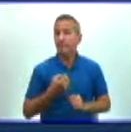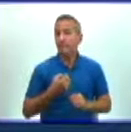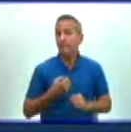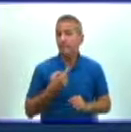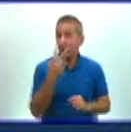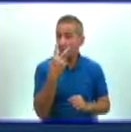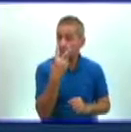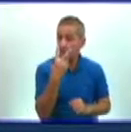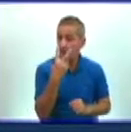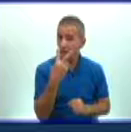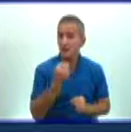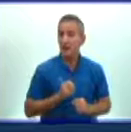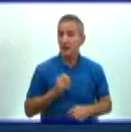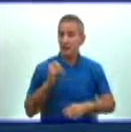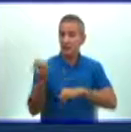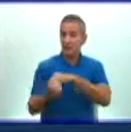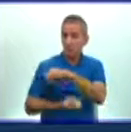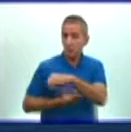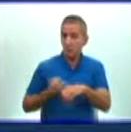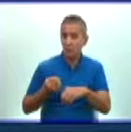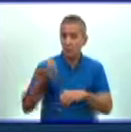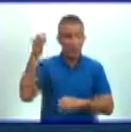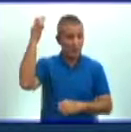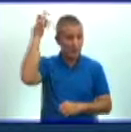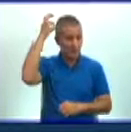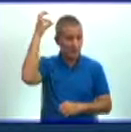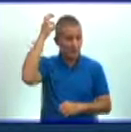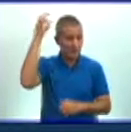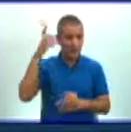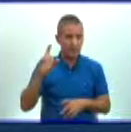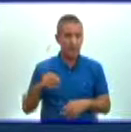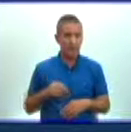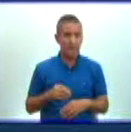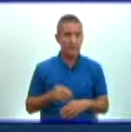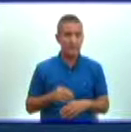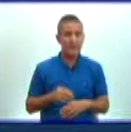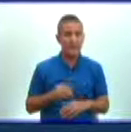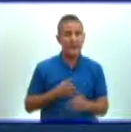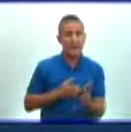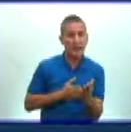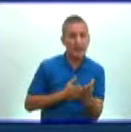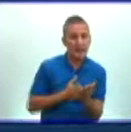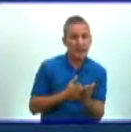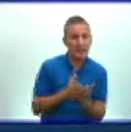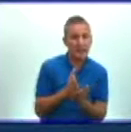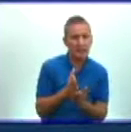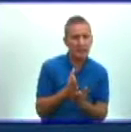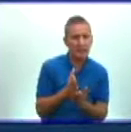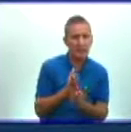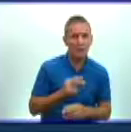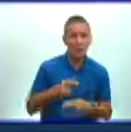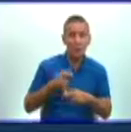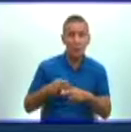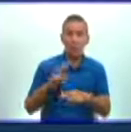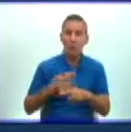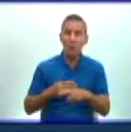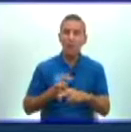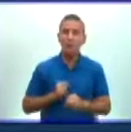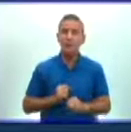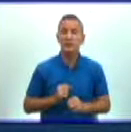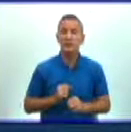las transformaciones del español que mediante es una preposición que se